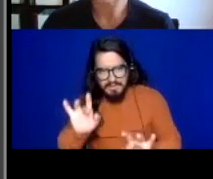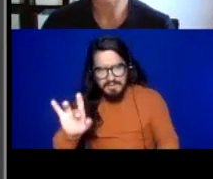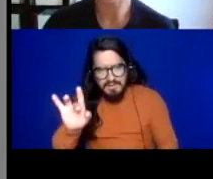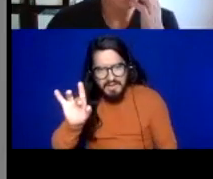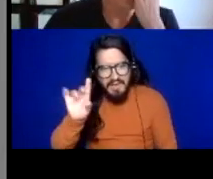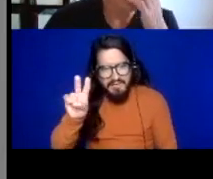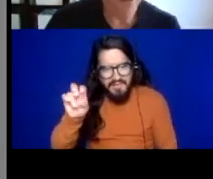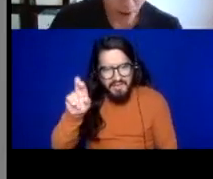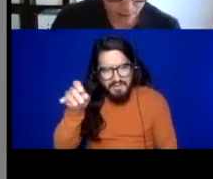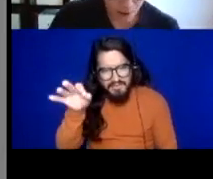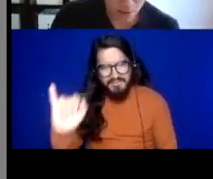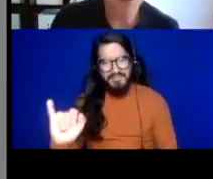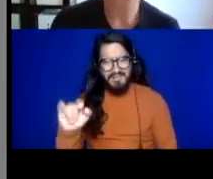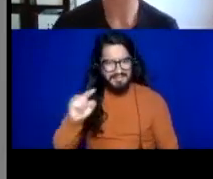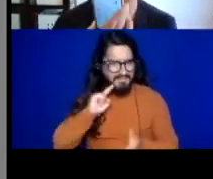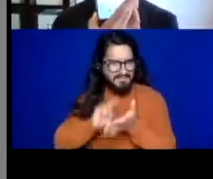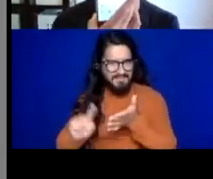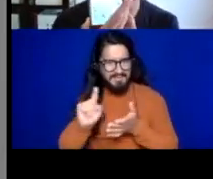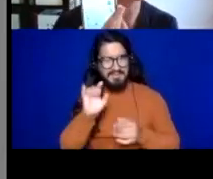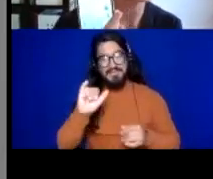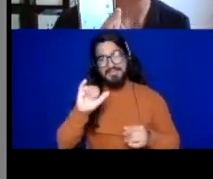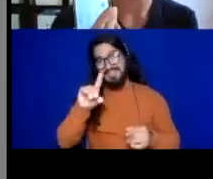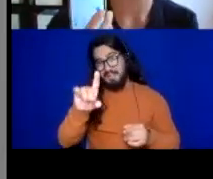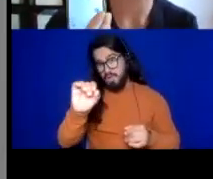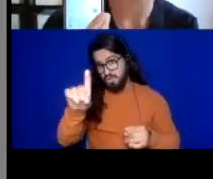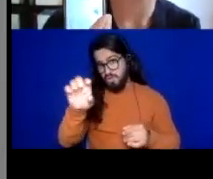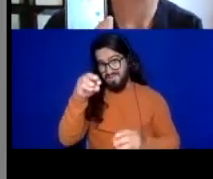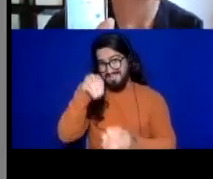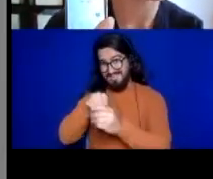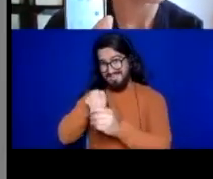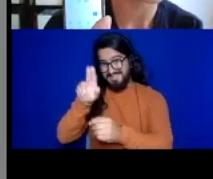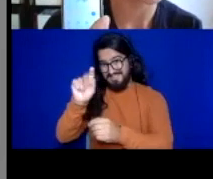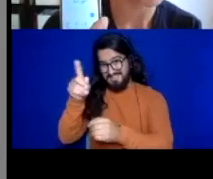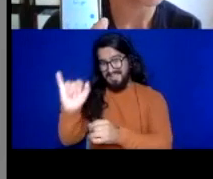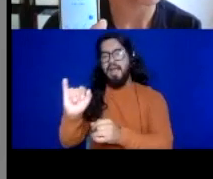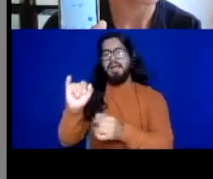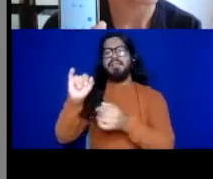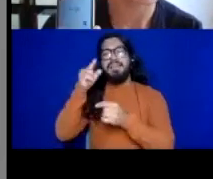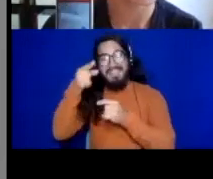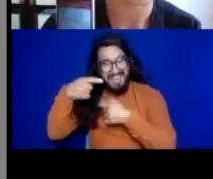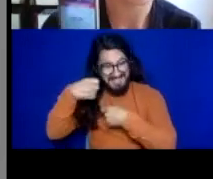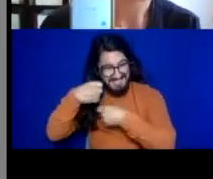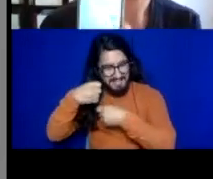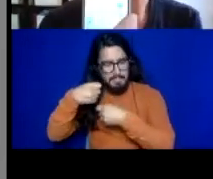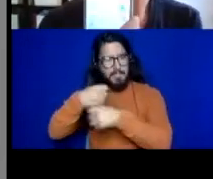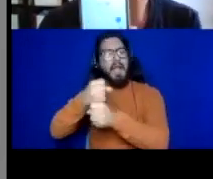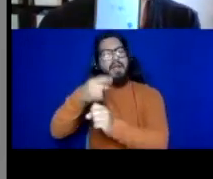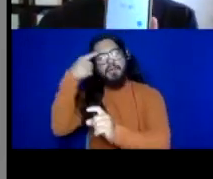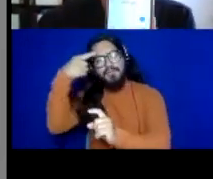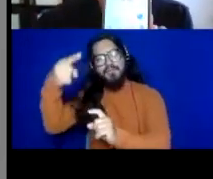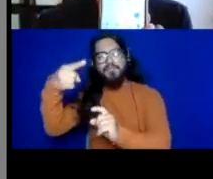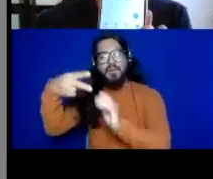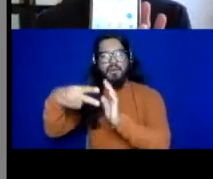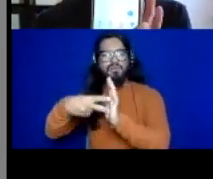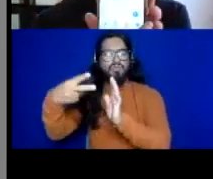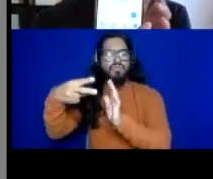hacerle clic a verifica. Y ahora te puedes sentir en confianza que el código que está generando es el código para la cuenta